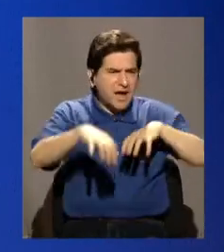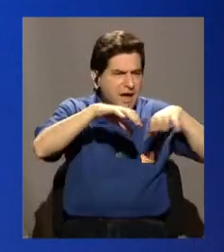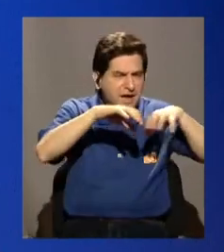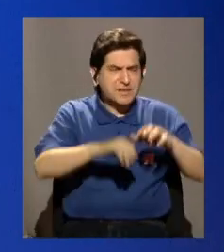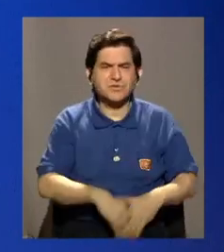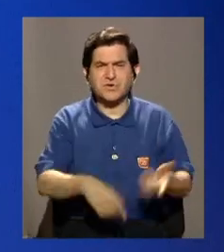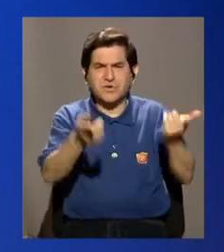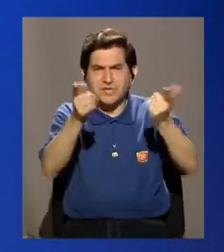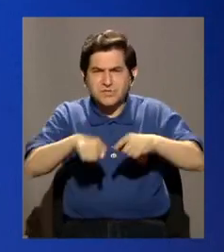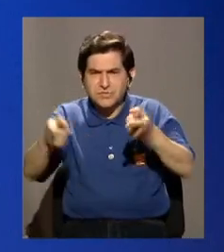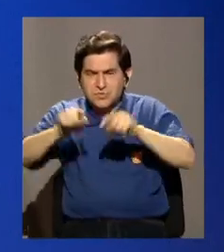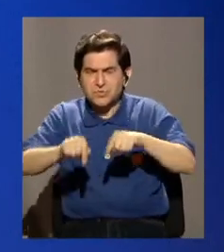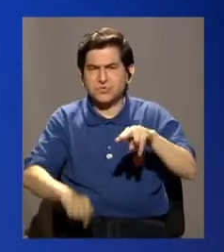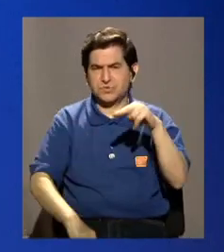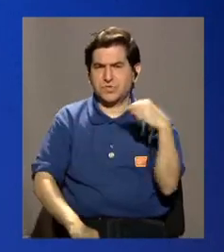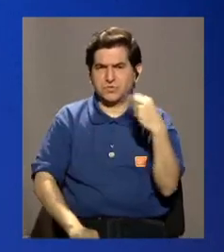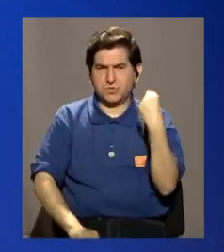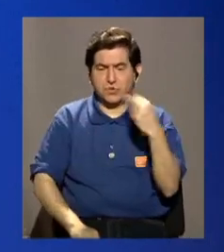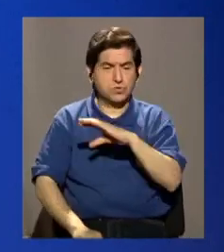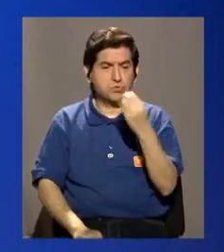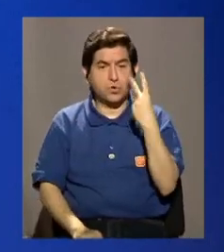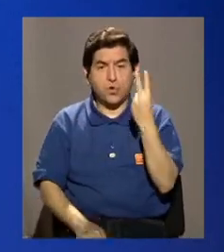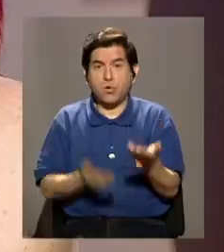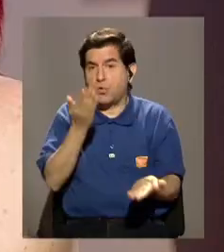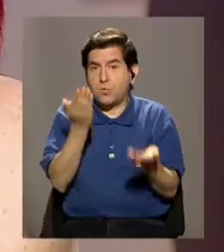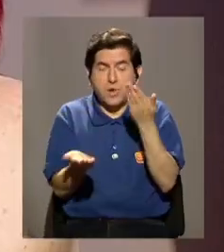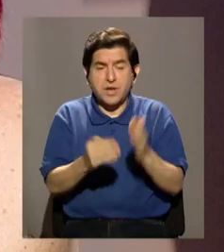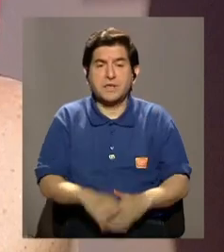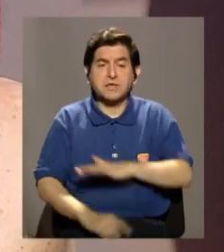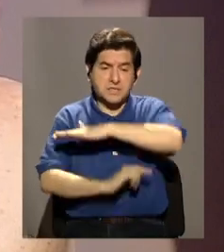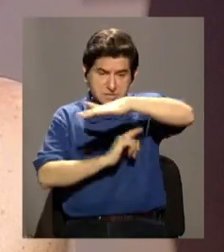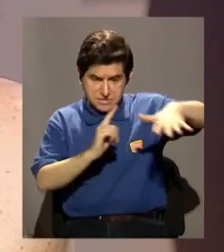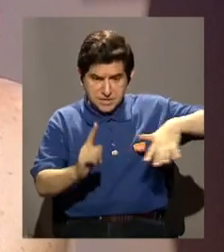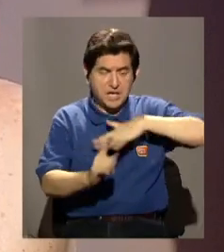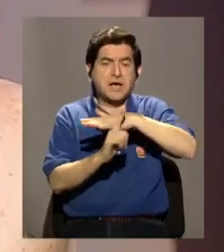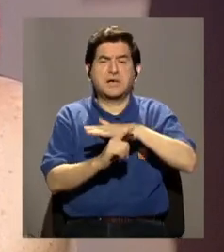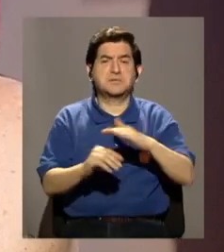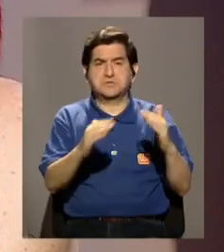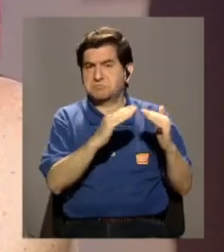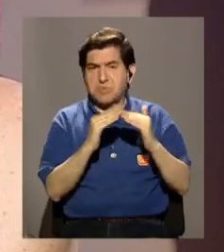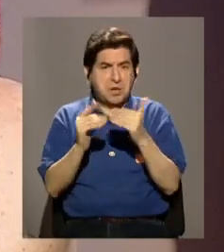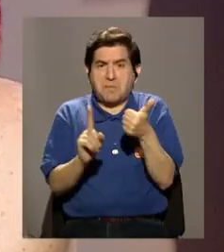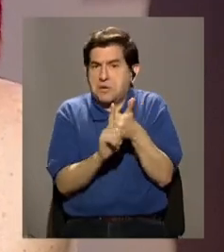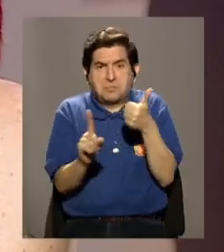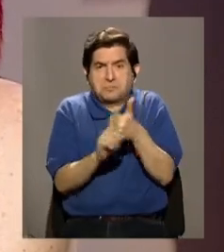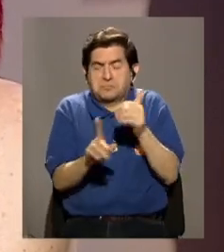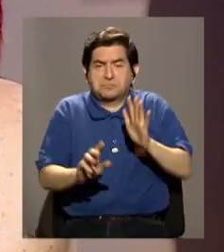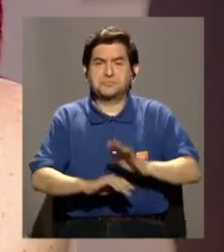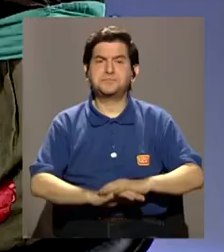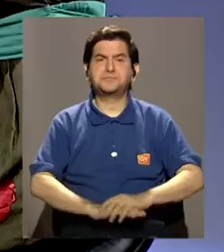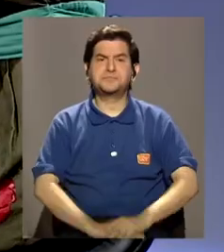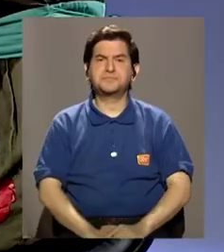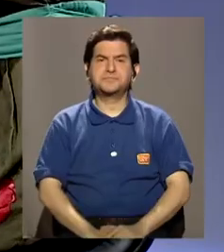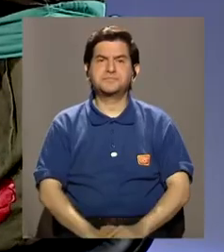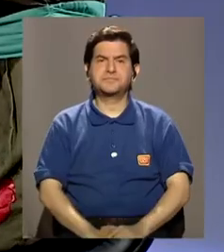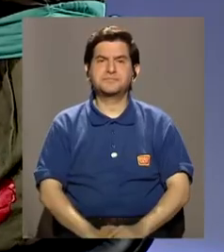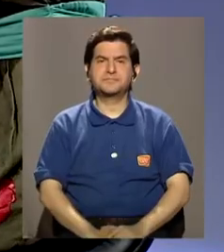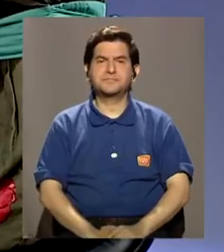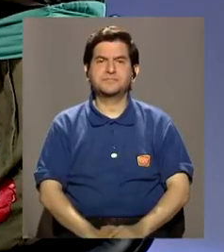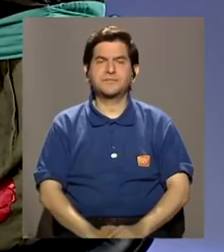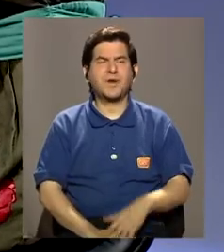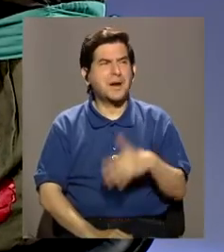noticias o incluso con lo que pueda ver hasta en su propio entorno del barrio etcétera entonces